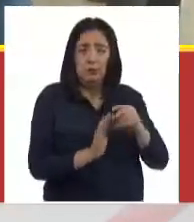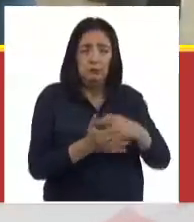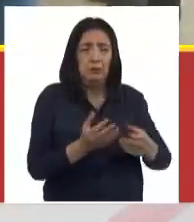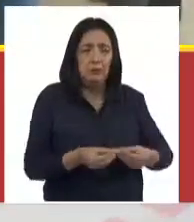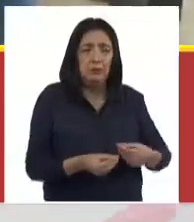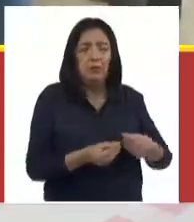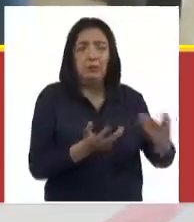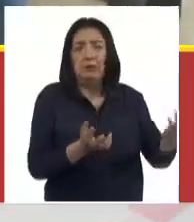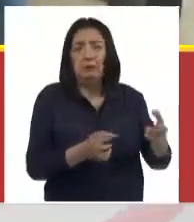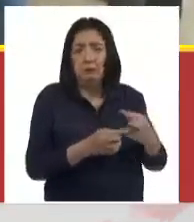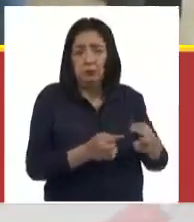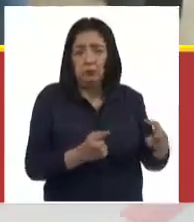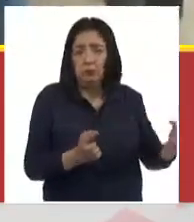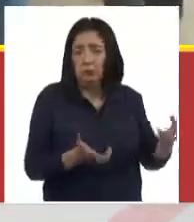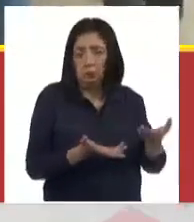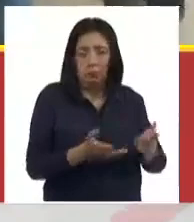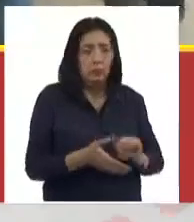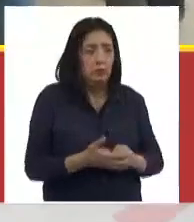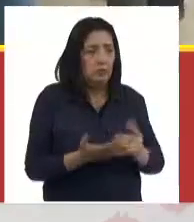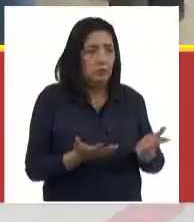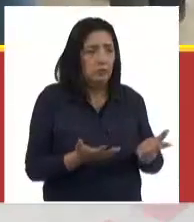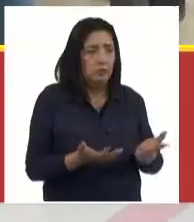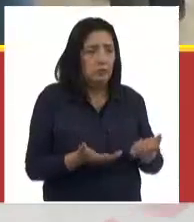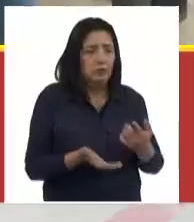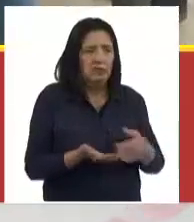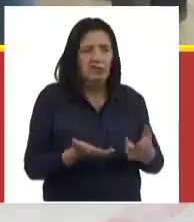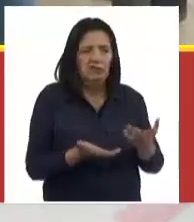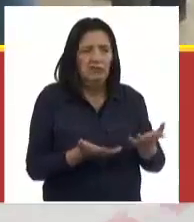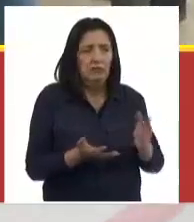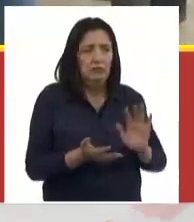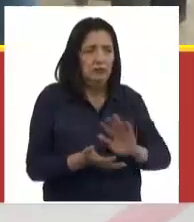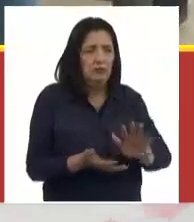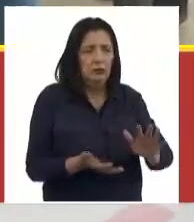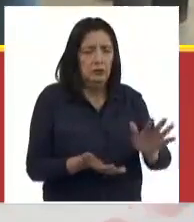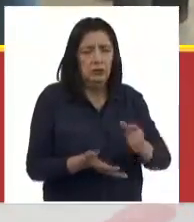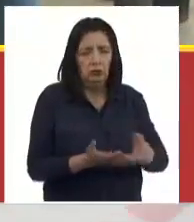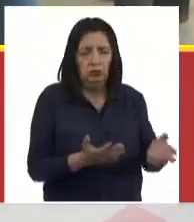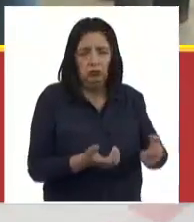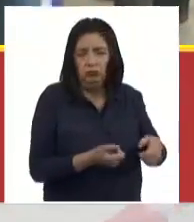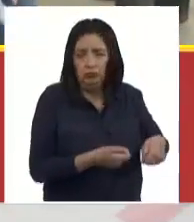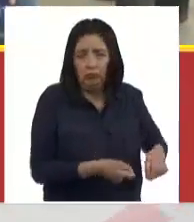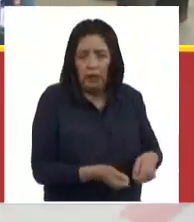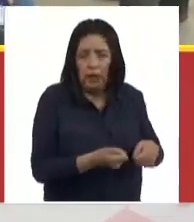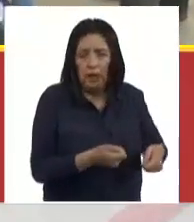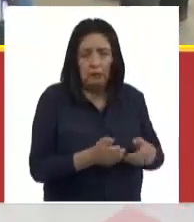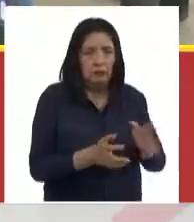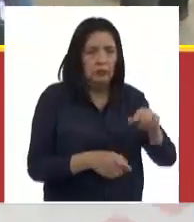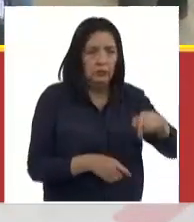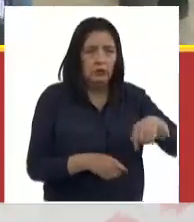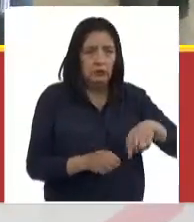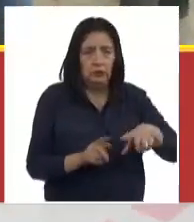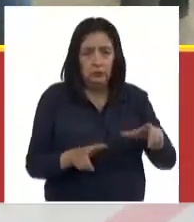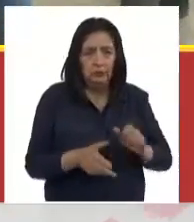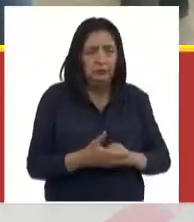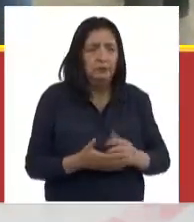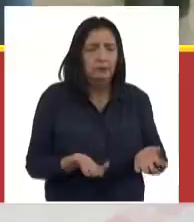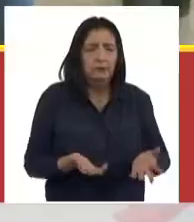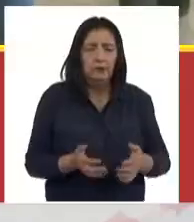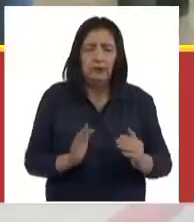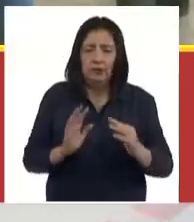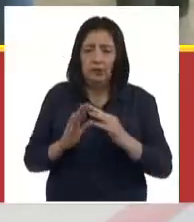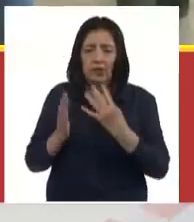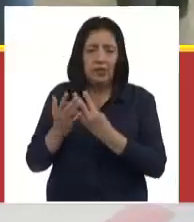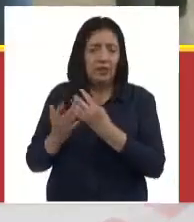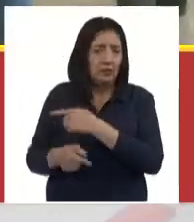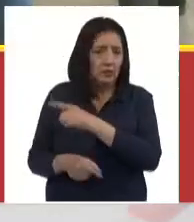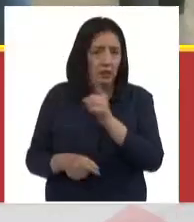reparta productos de sus colegas, de los agricultores de acá de la zona. ¿Ya? Y en las